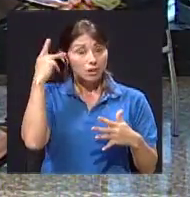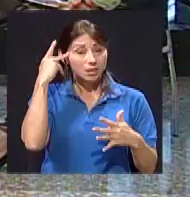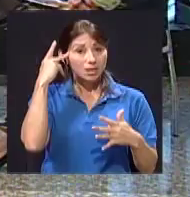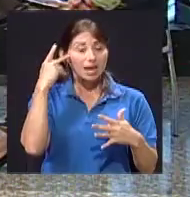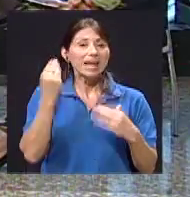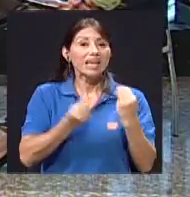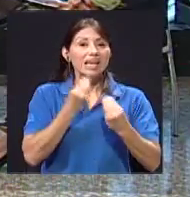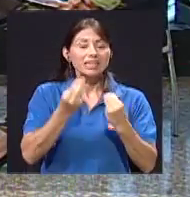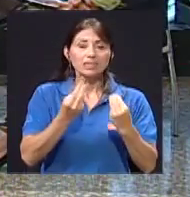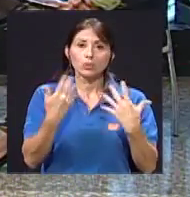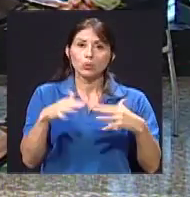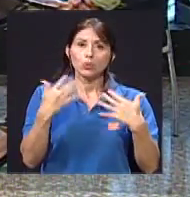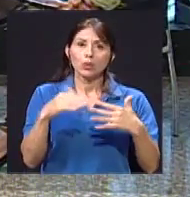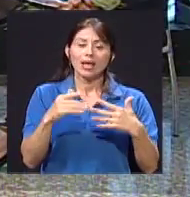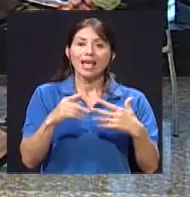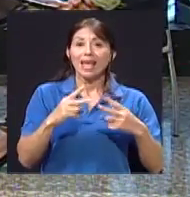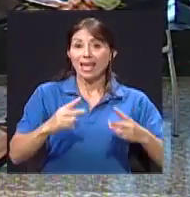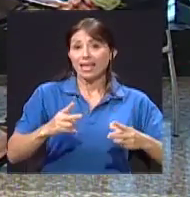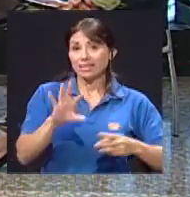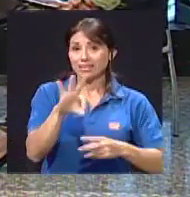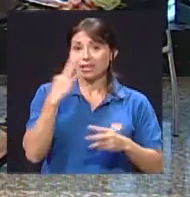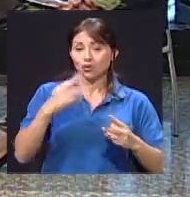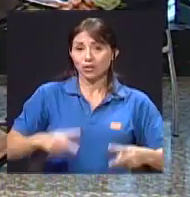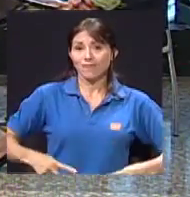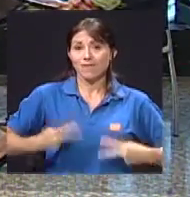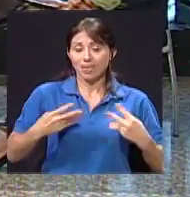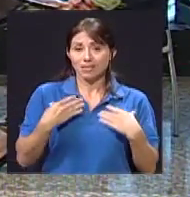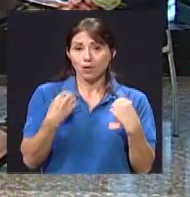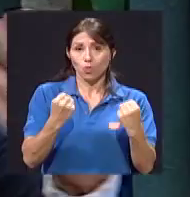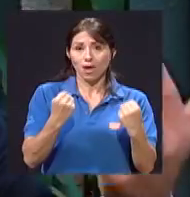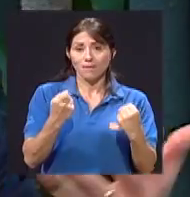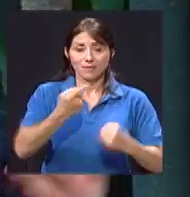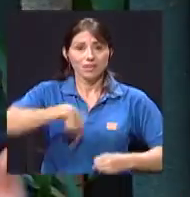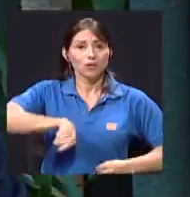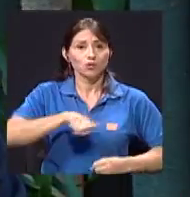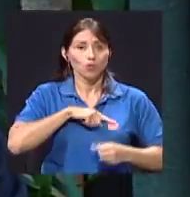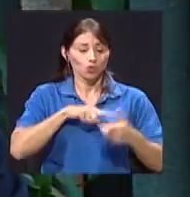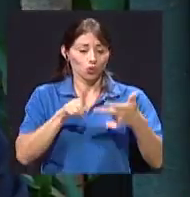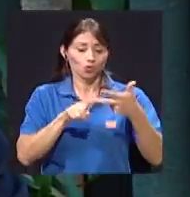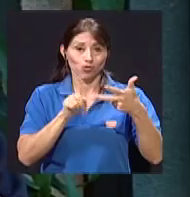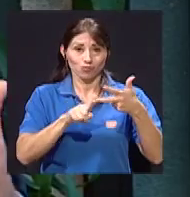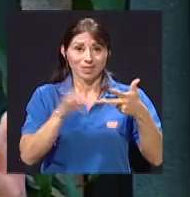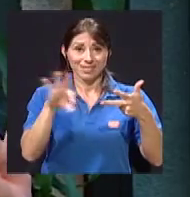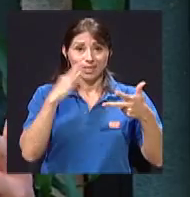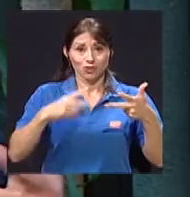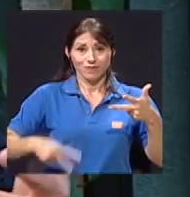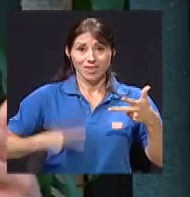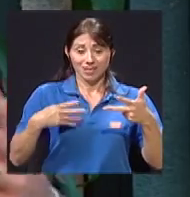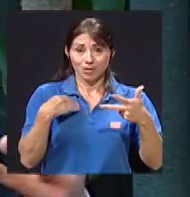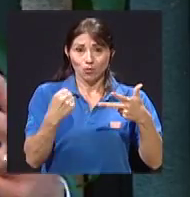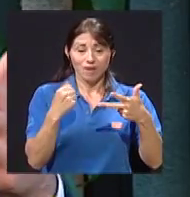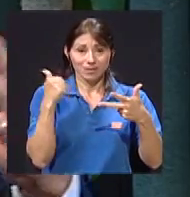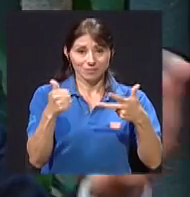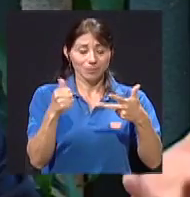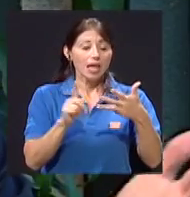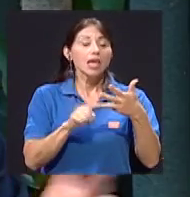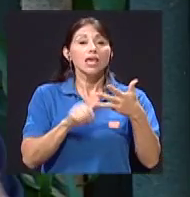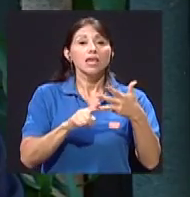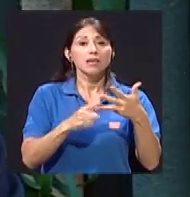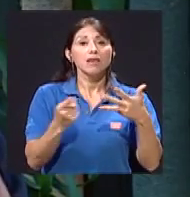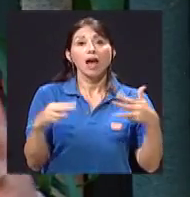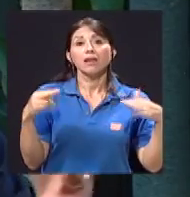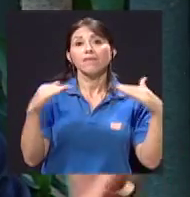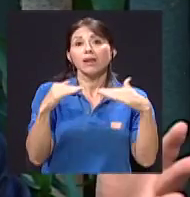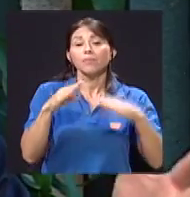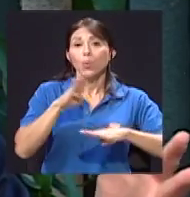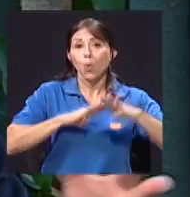tema de los estilos de vida saludables que adopte cada uno de nosotros y a nivel comunal. Y finalmente tenemos temas biológicos